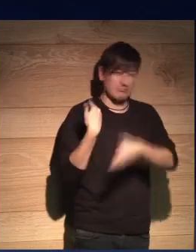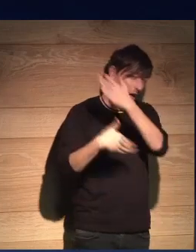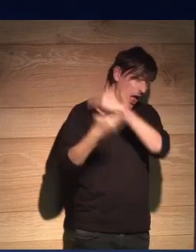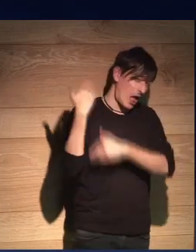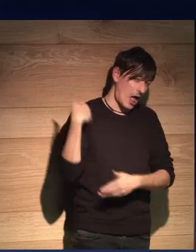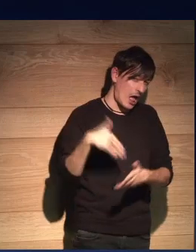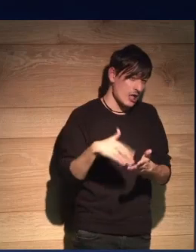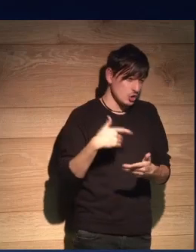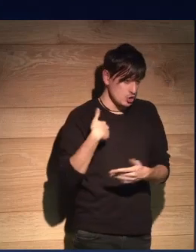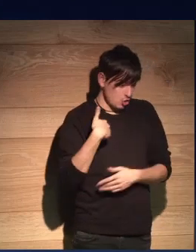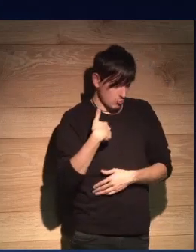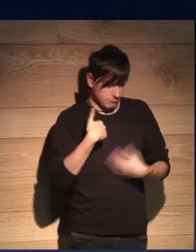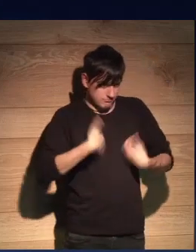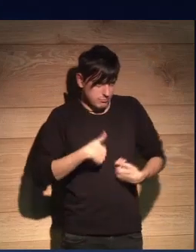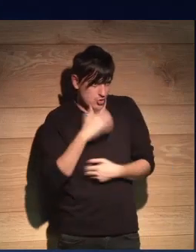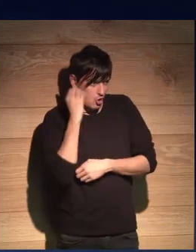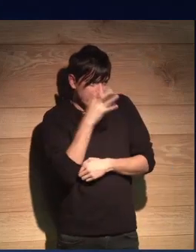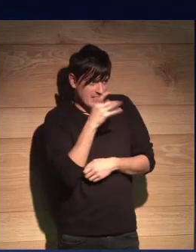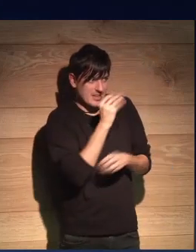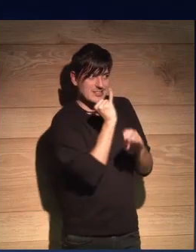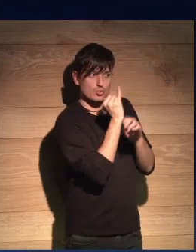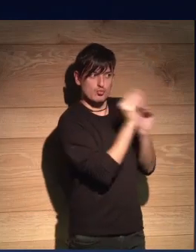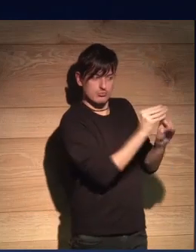años di una conferencia yo en su instituto.